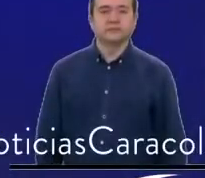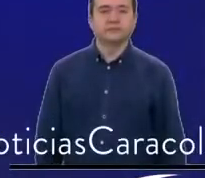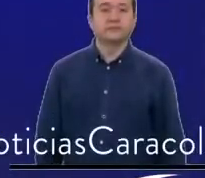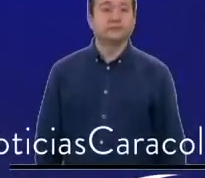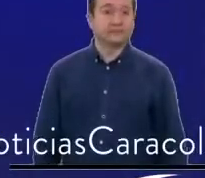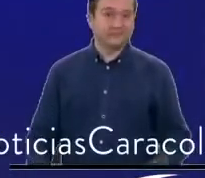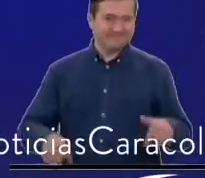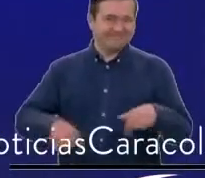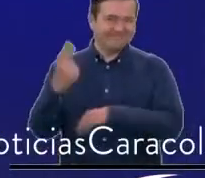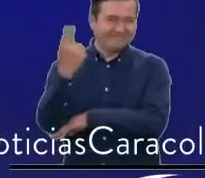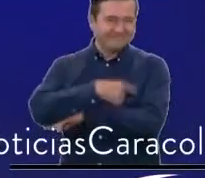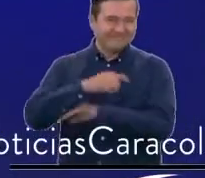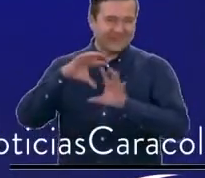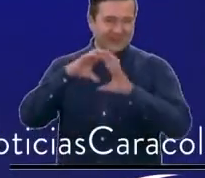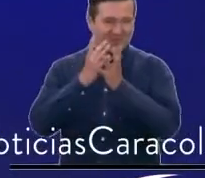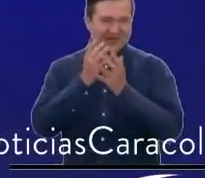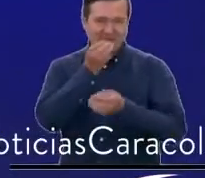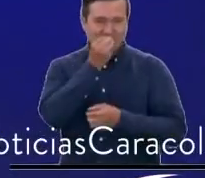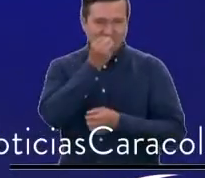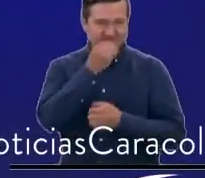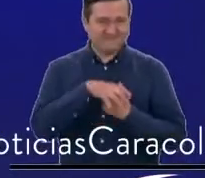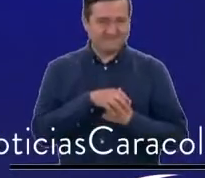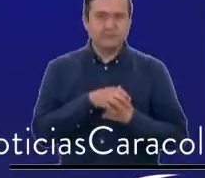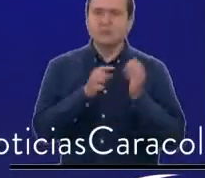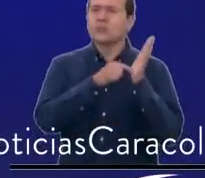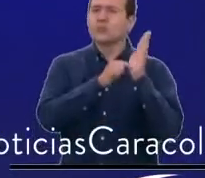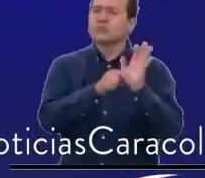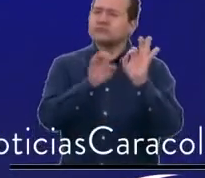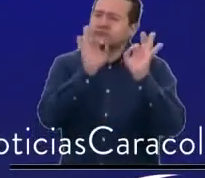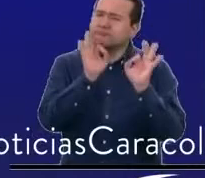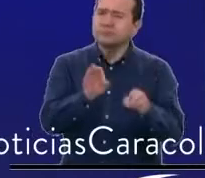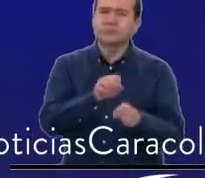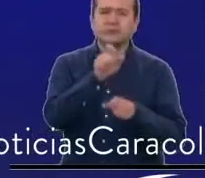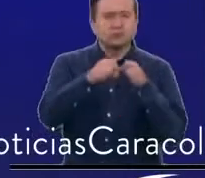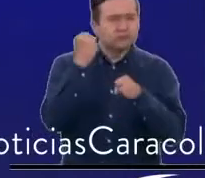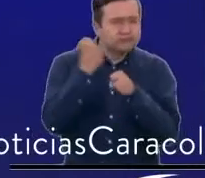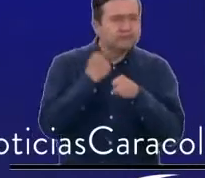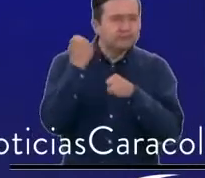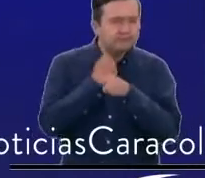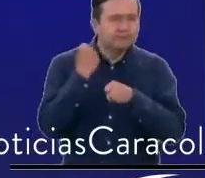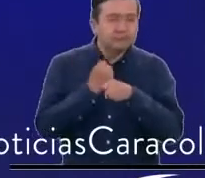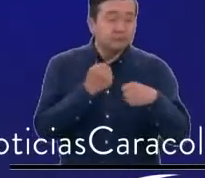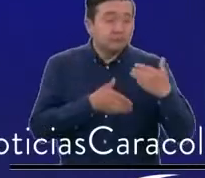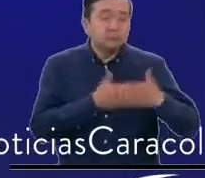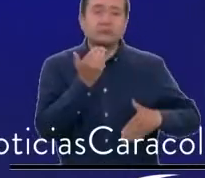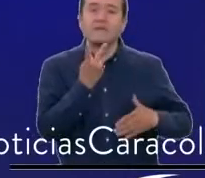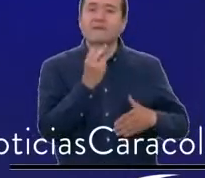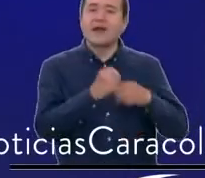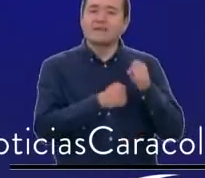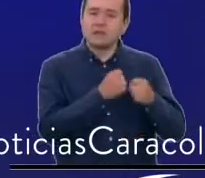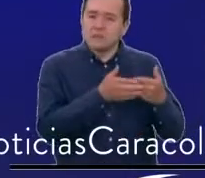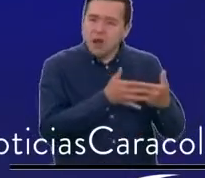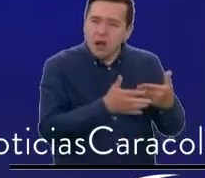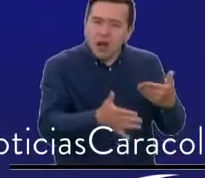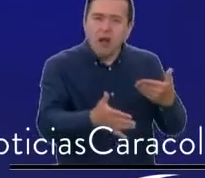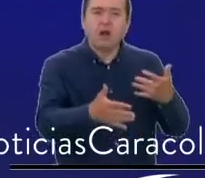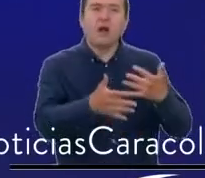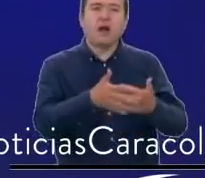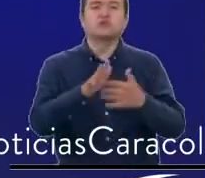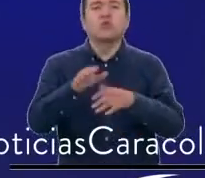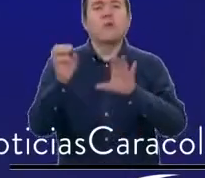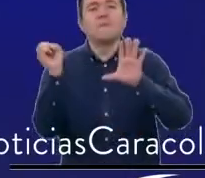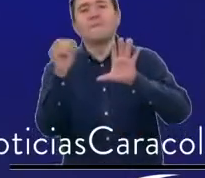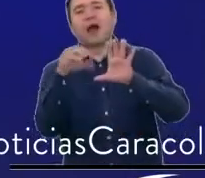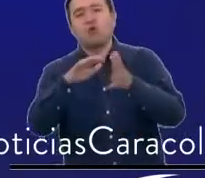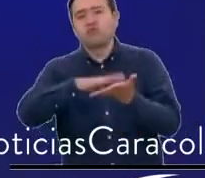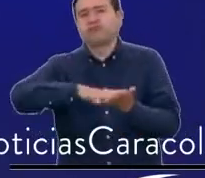Hoy en el Día Mundial de la Alimentación queremos resaltar la labor que desde hace más de 20 años desarrolla el Banco de Alimentos de Bogotá, de la mano de más de